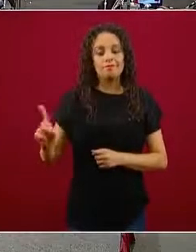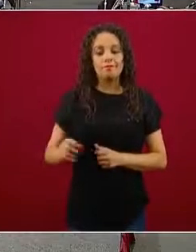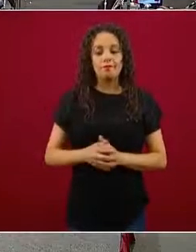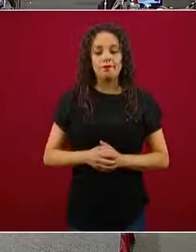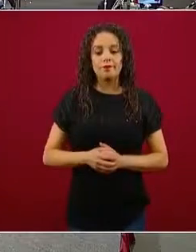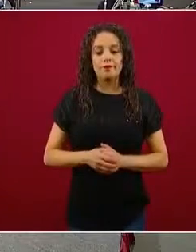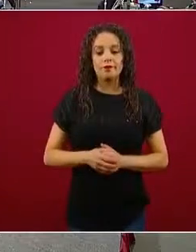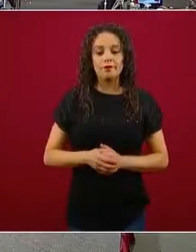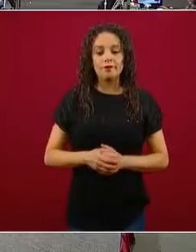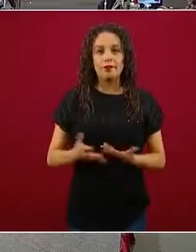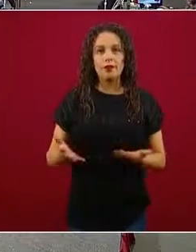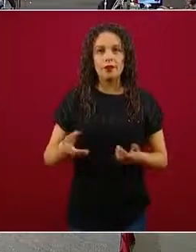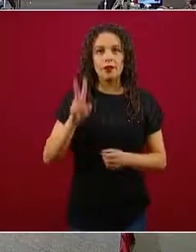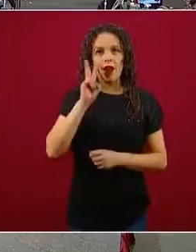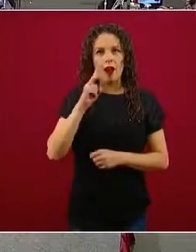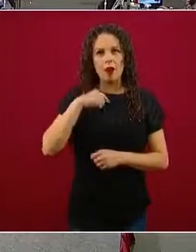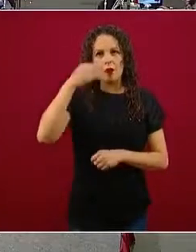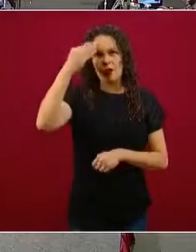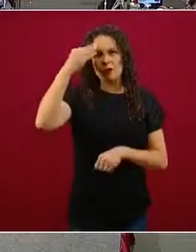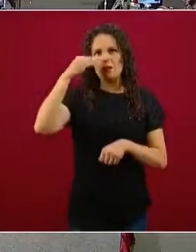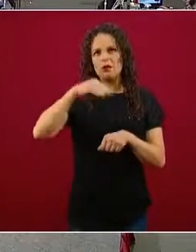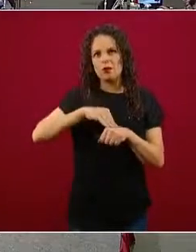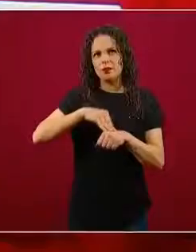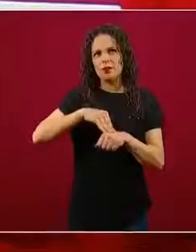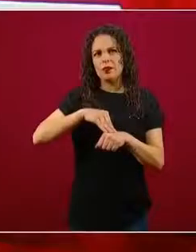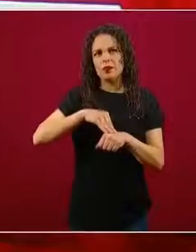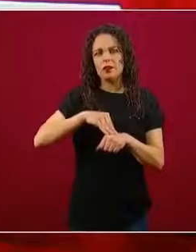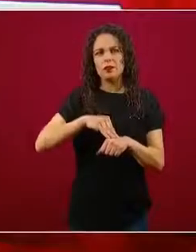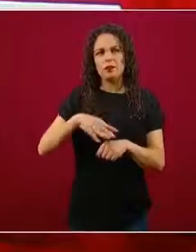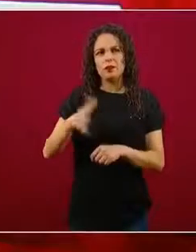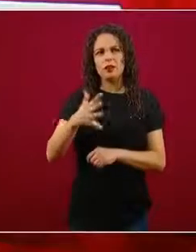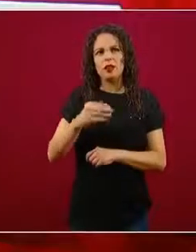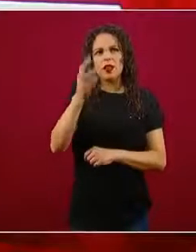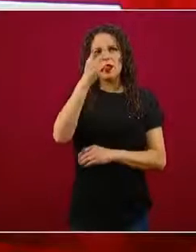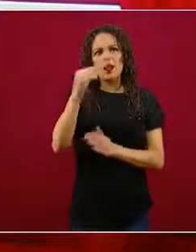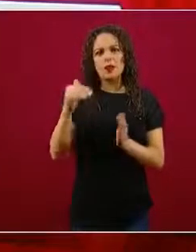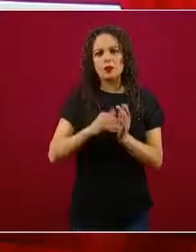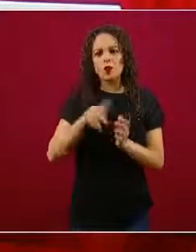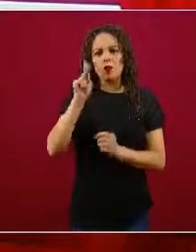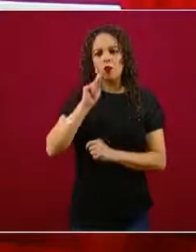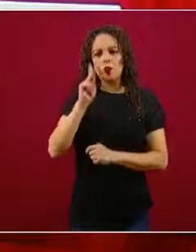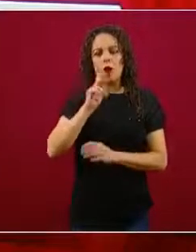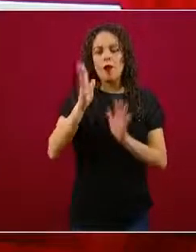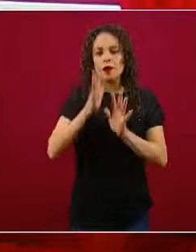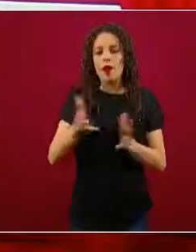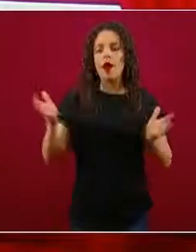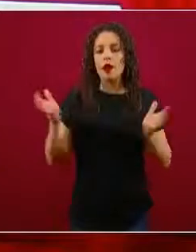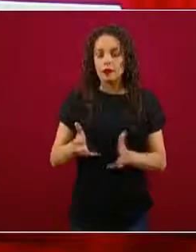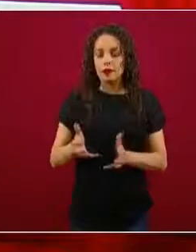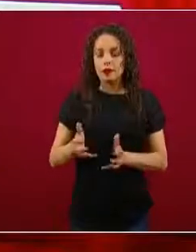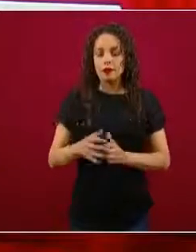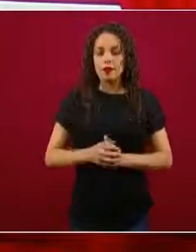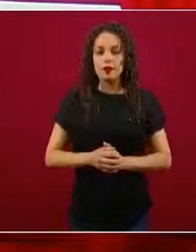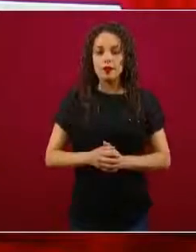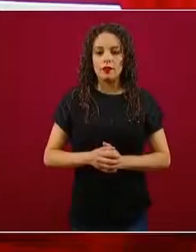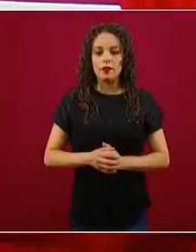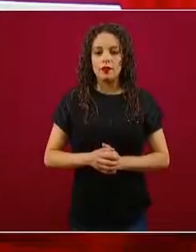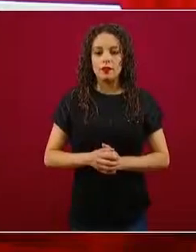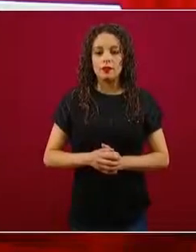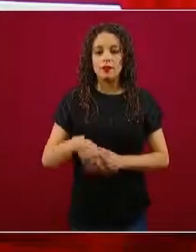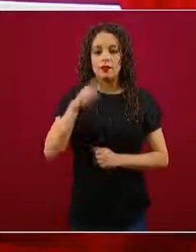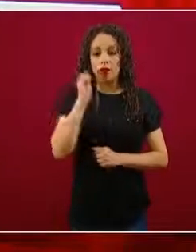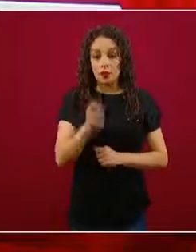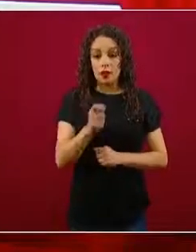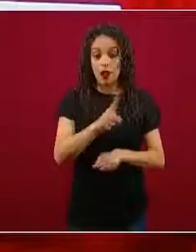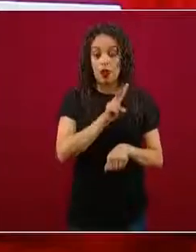si de memoria lo recuerdo, tenemos casi 3,000 pruebas realizadas, ¿sí? Y tiene una lógica también de